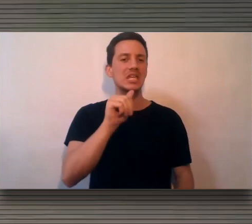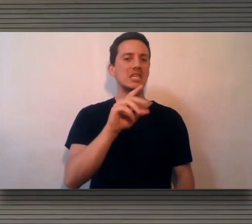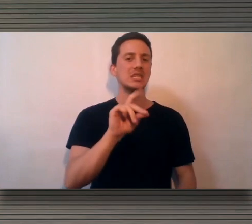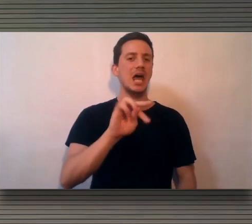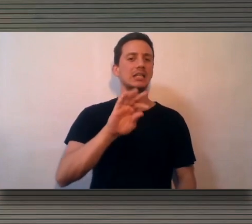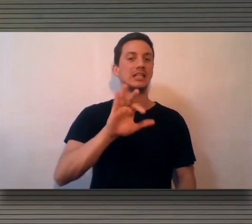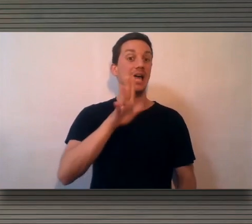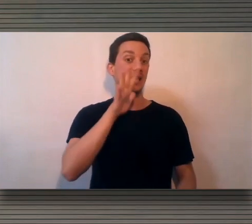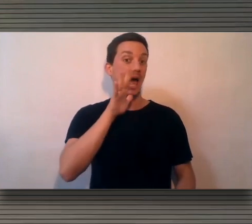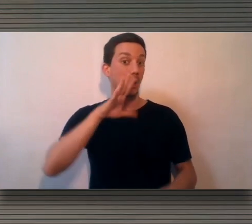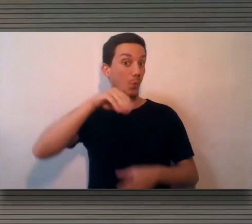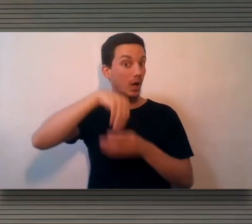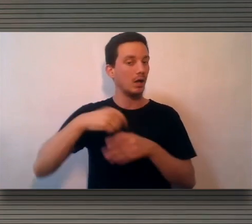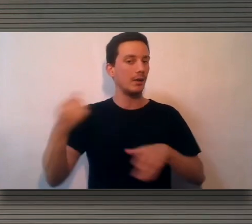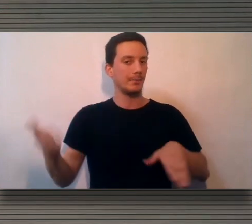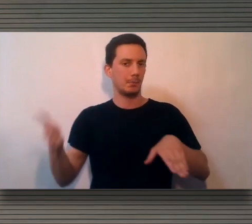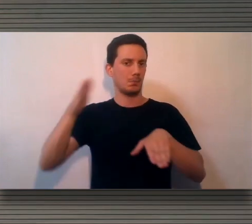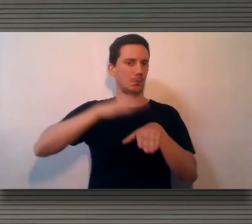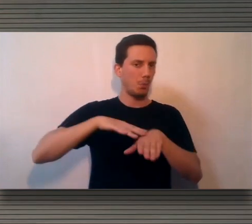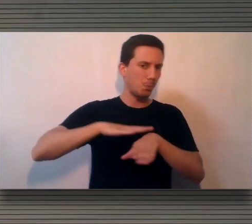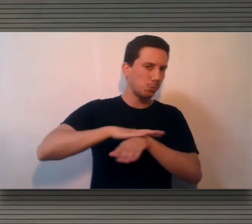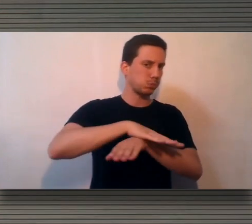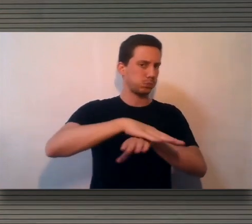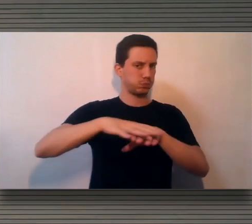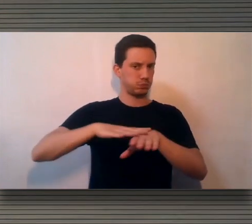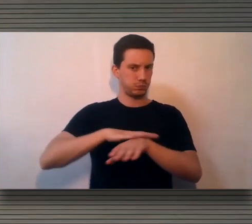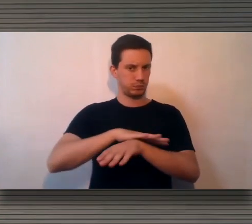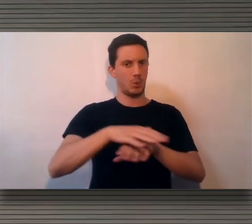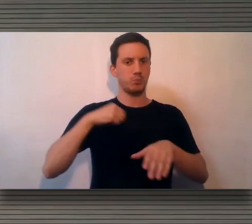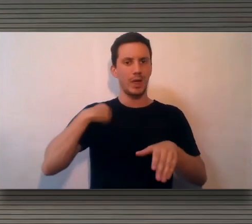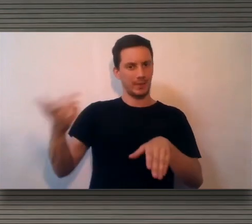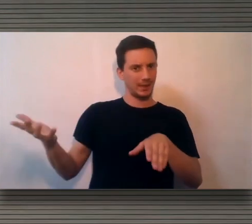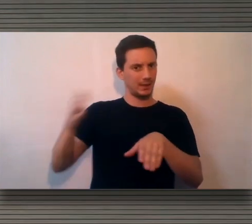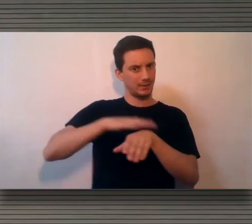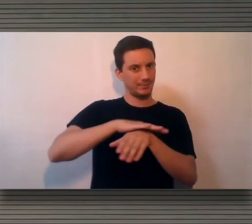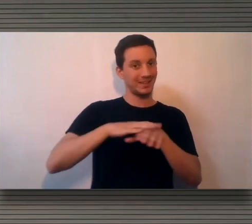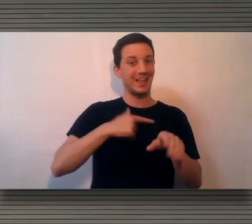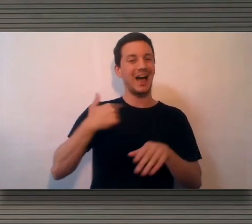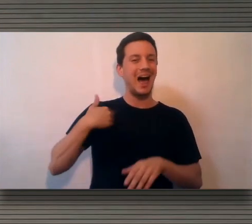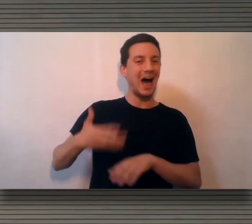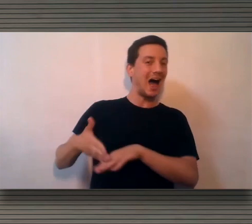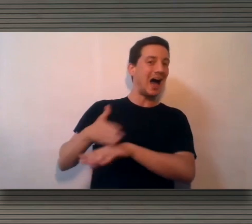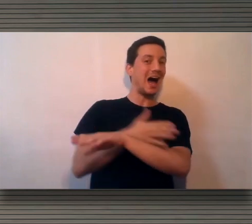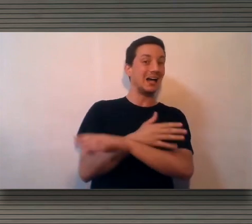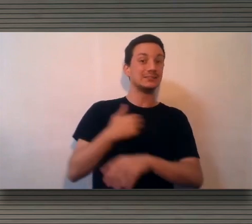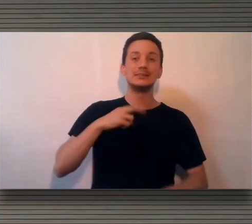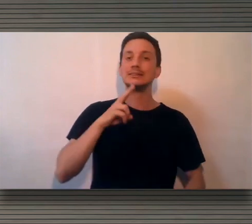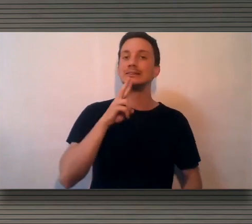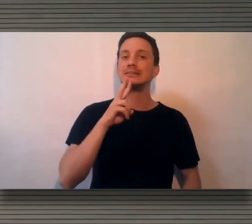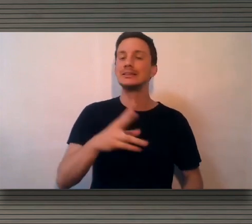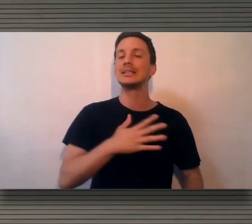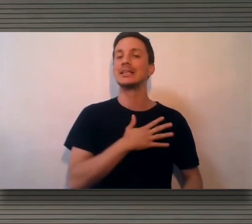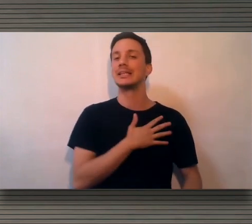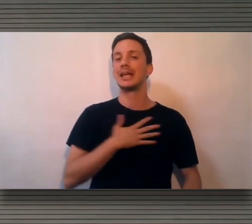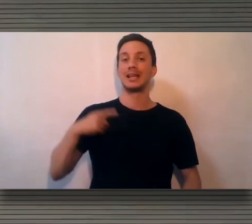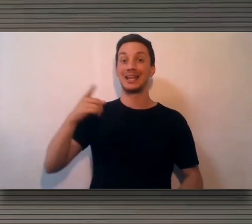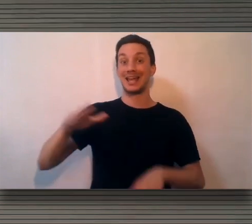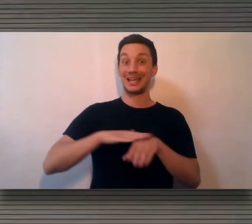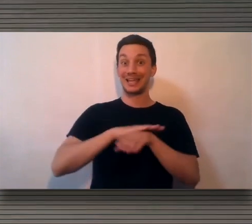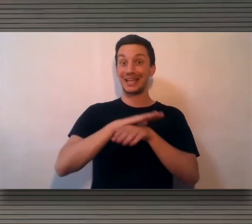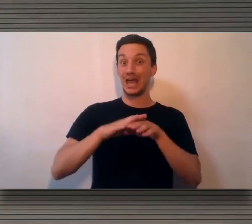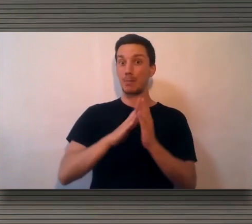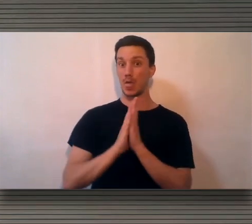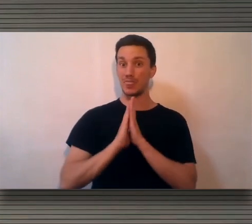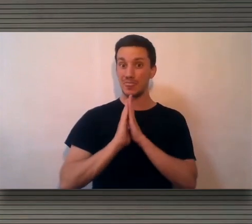todo. Lo que quería, y puedes pasar por encima del eczema. Lo que quería decir es que la crema hidratante, cuando la pones directamente